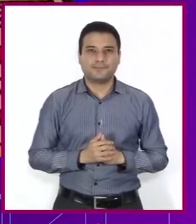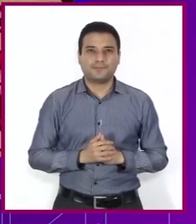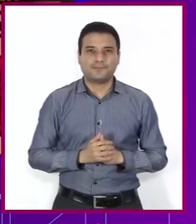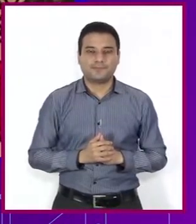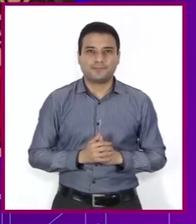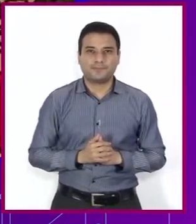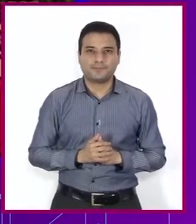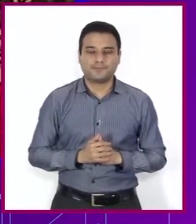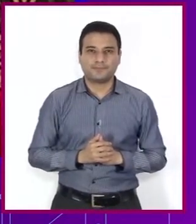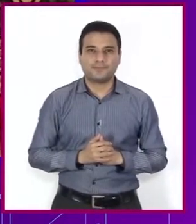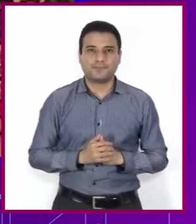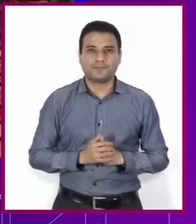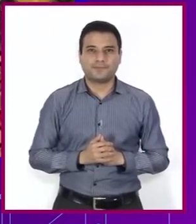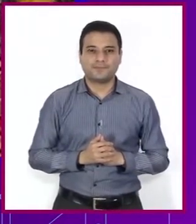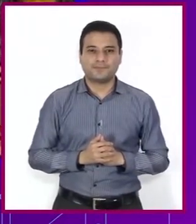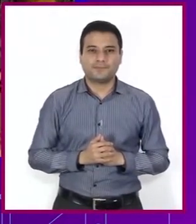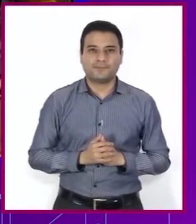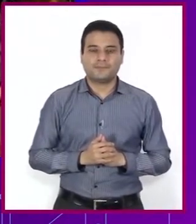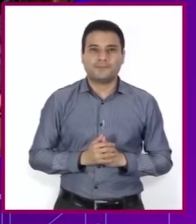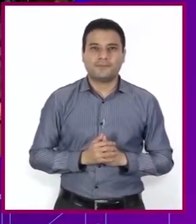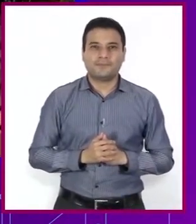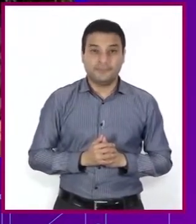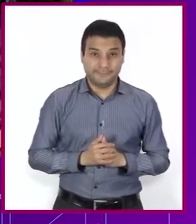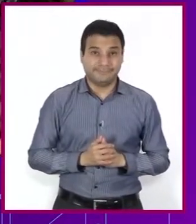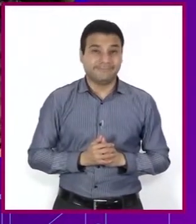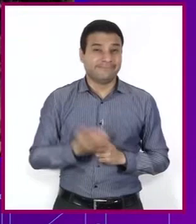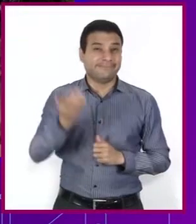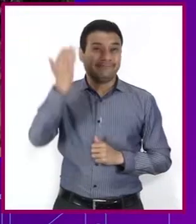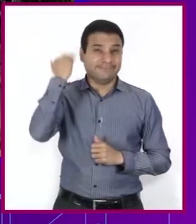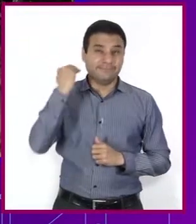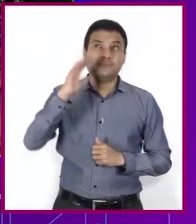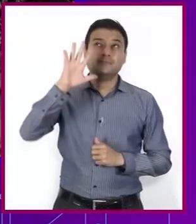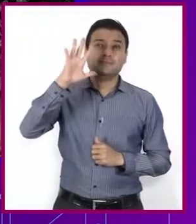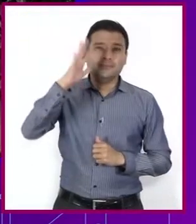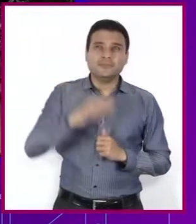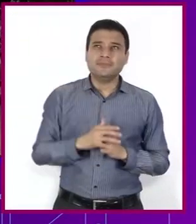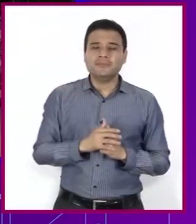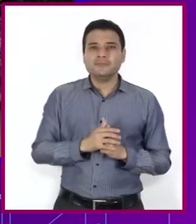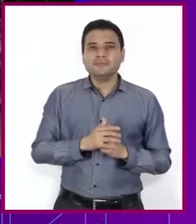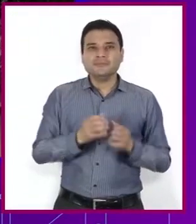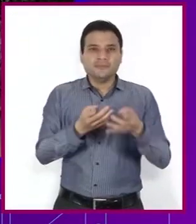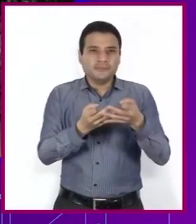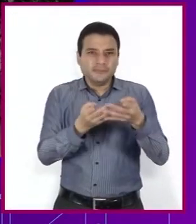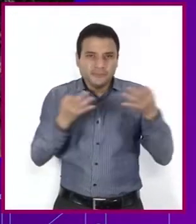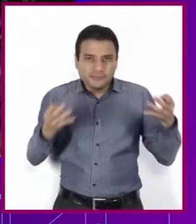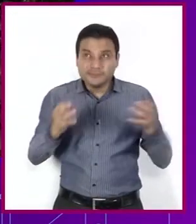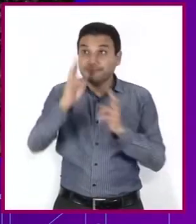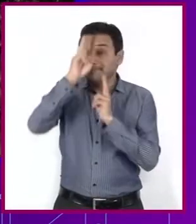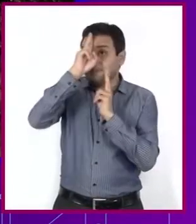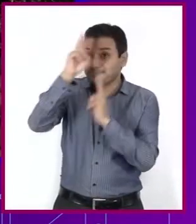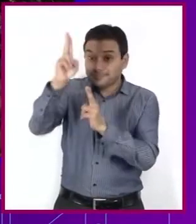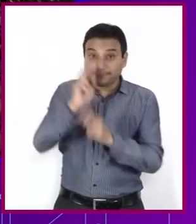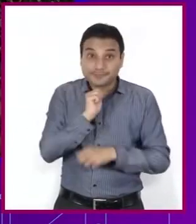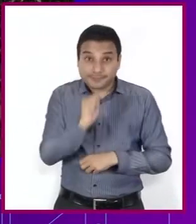por no haber cumplido sus obligaciones hacia el sol y la tierra.